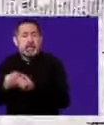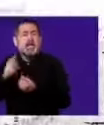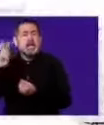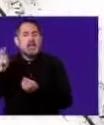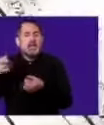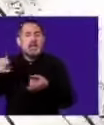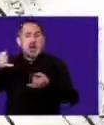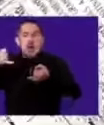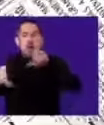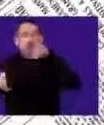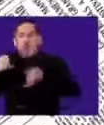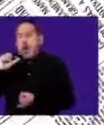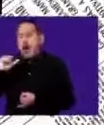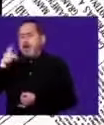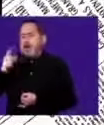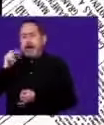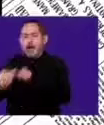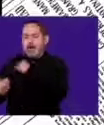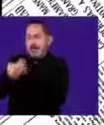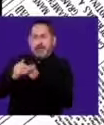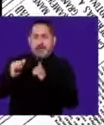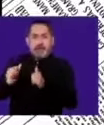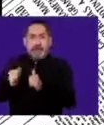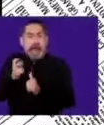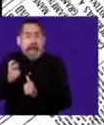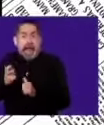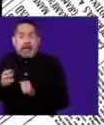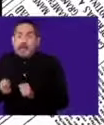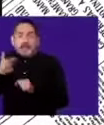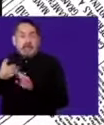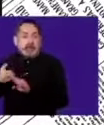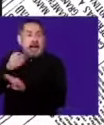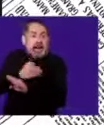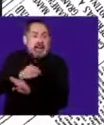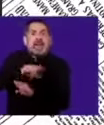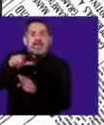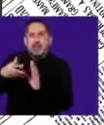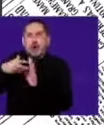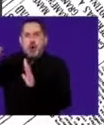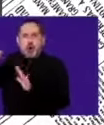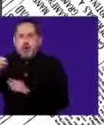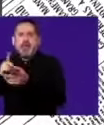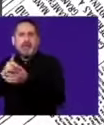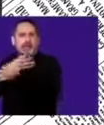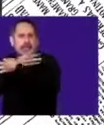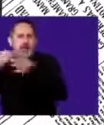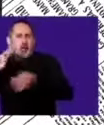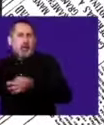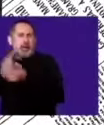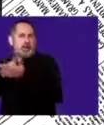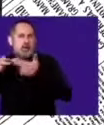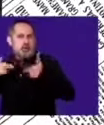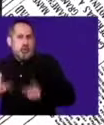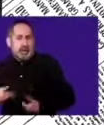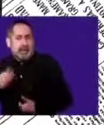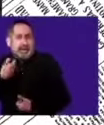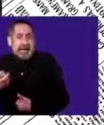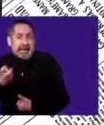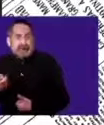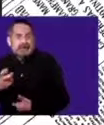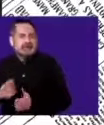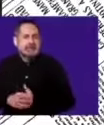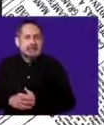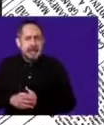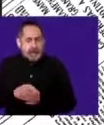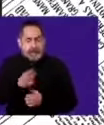el surgimiento del juicio de amparo mexicano, antecedente del recurso efectivo en la Declaración Universal de los Derechos Humanos.